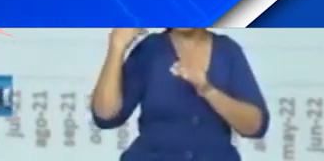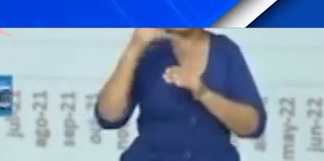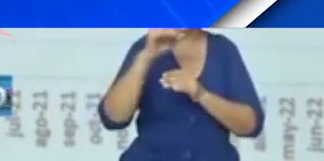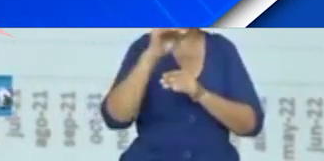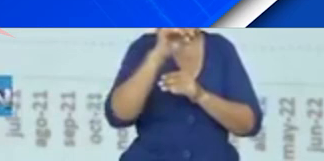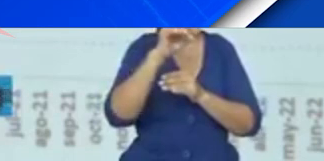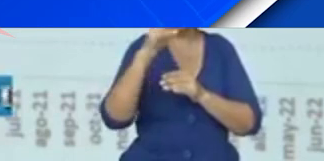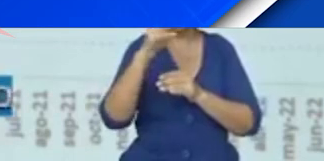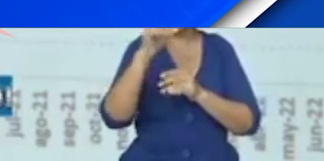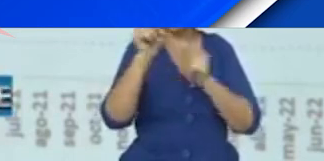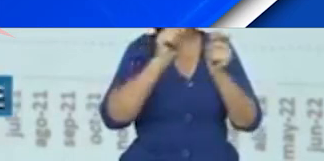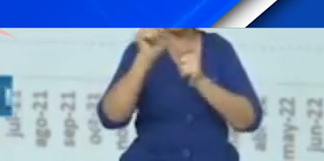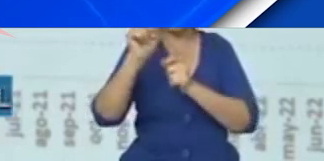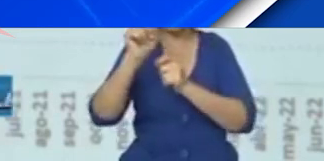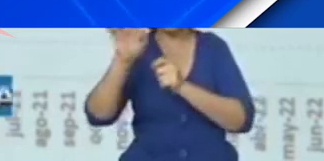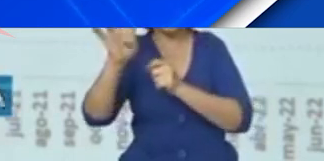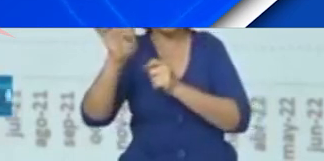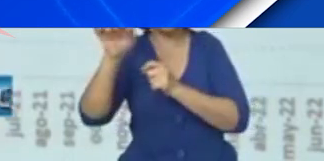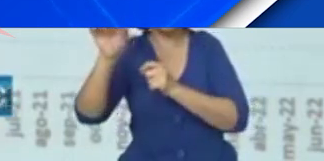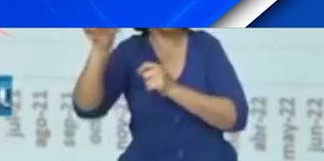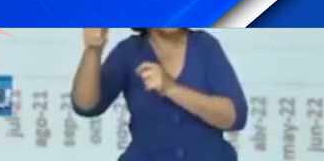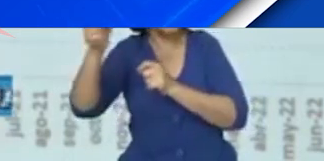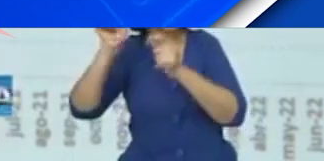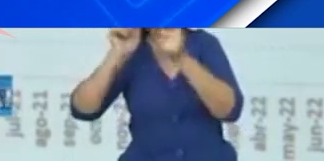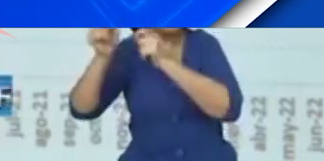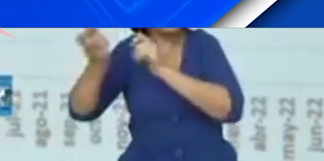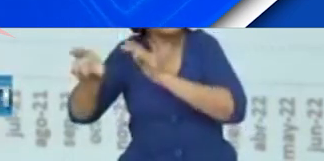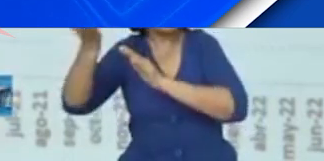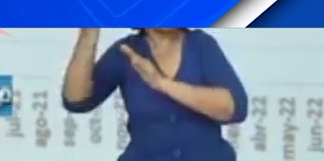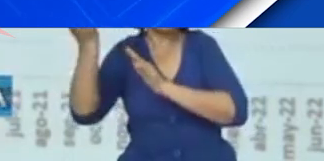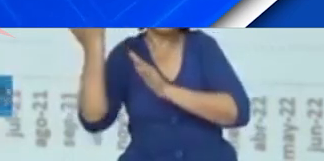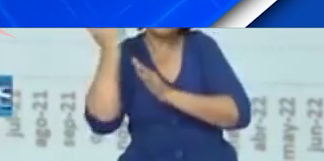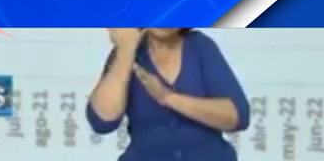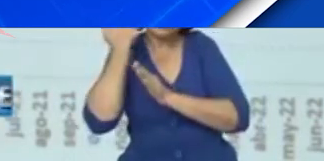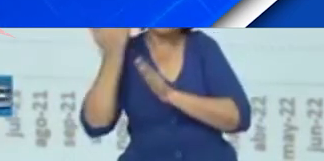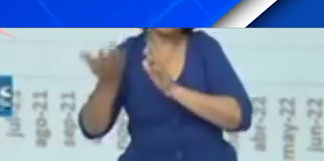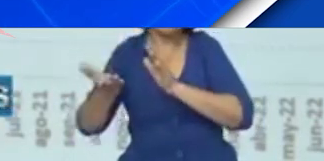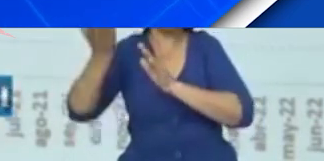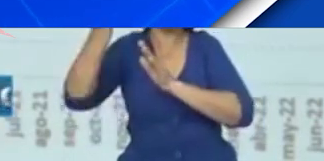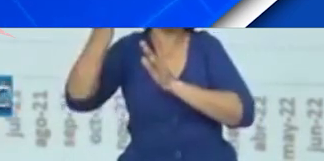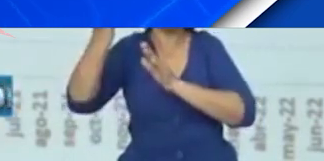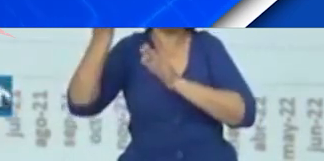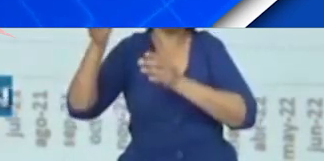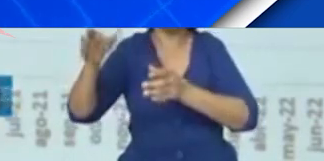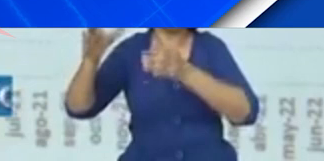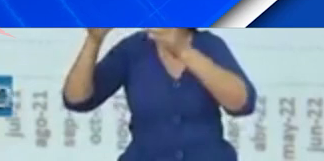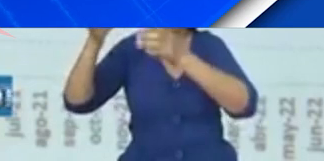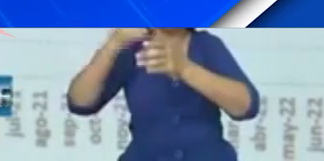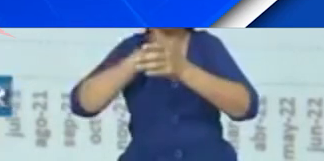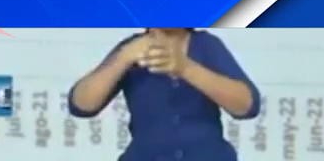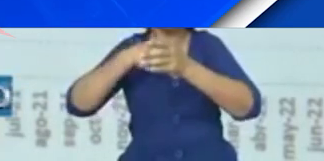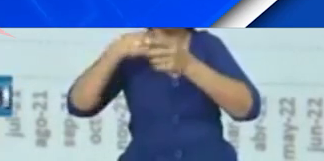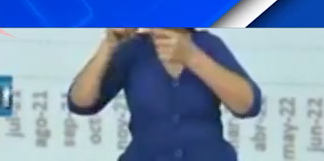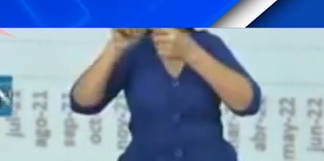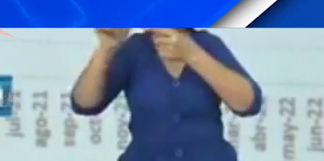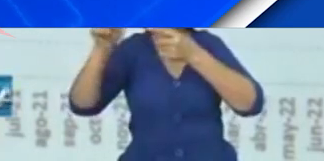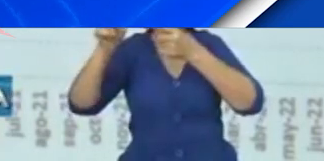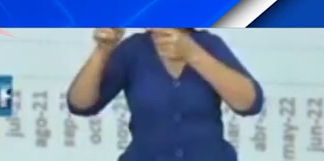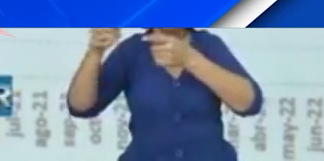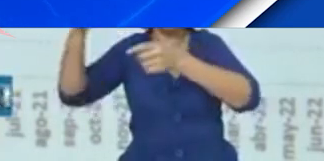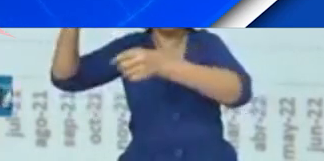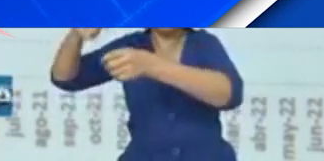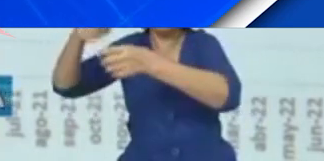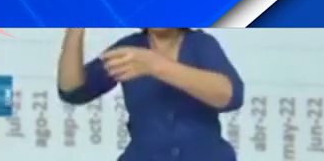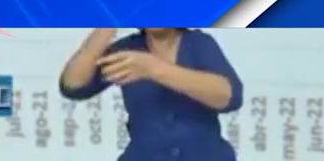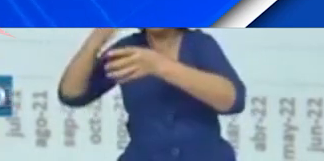de $19 a 114.6. Ante esta subida que venía dándose del precio del crudo y